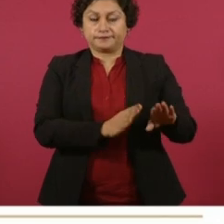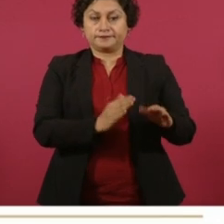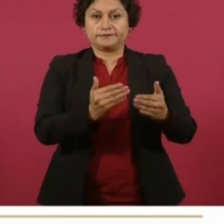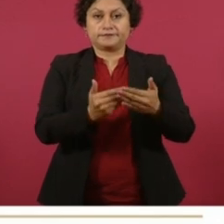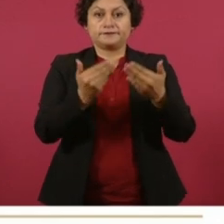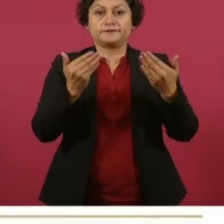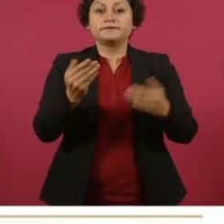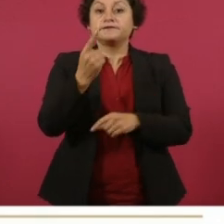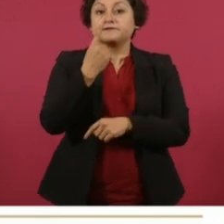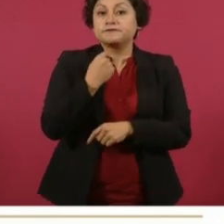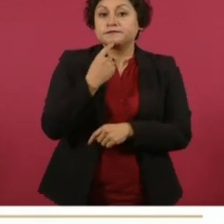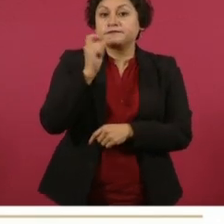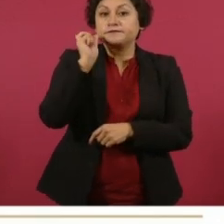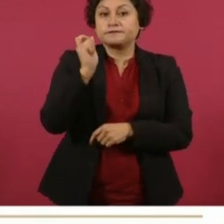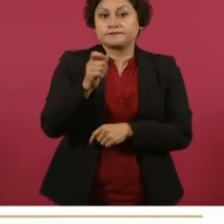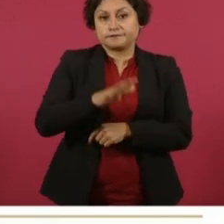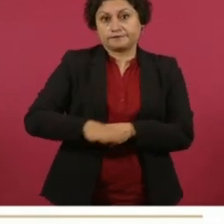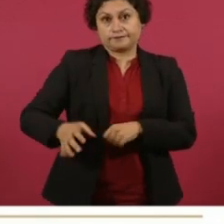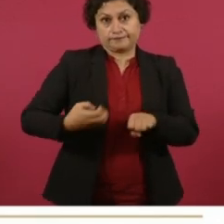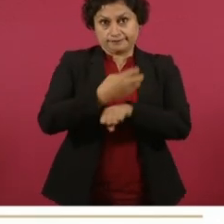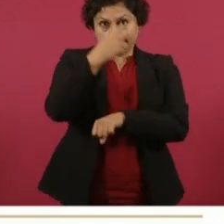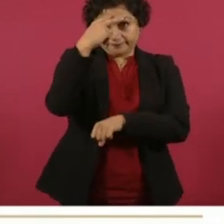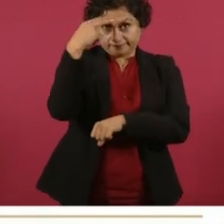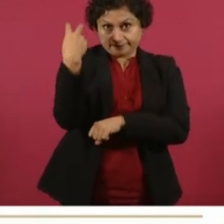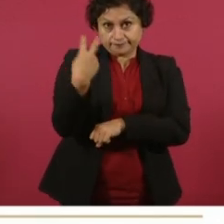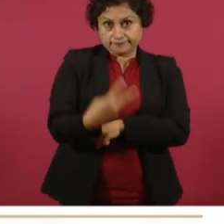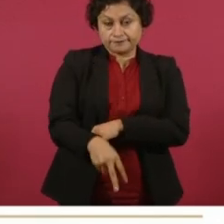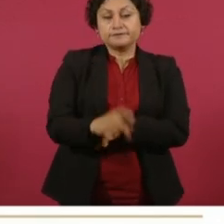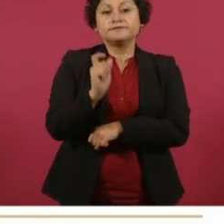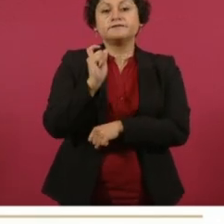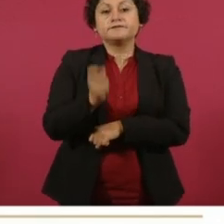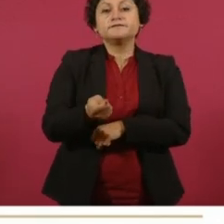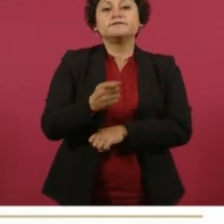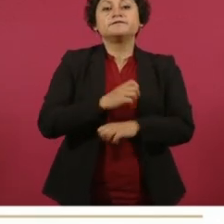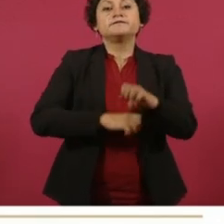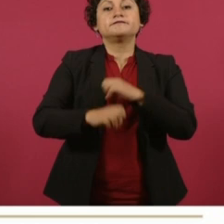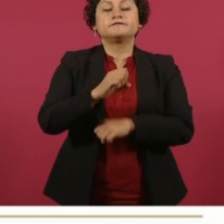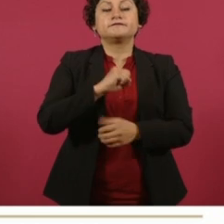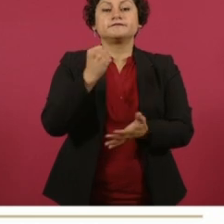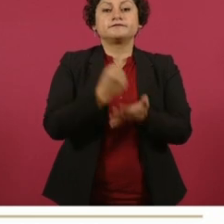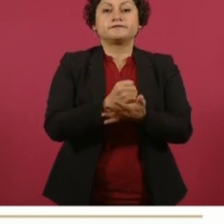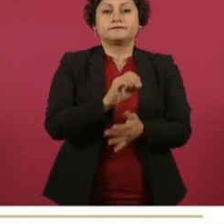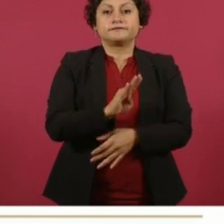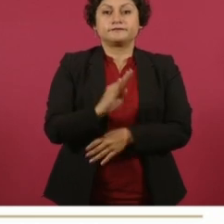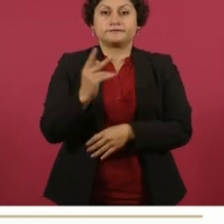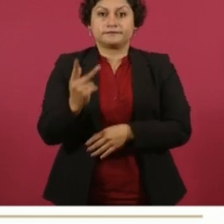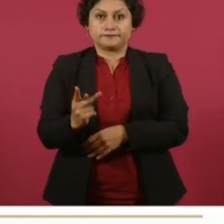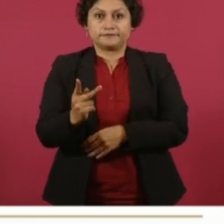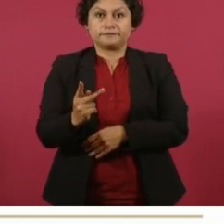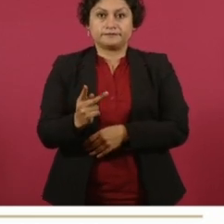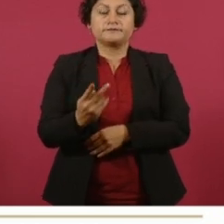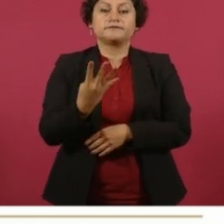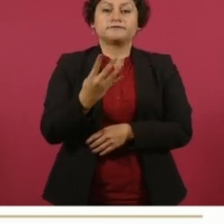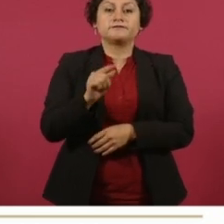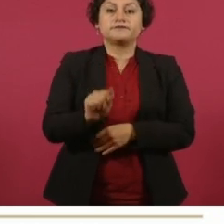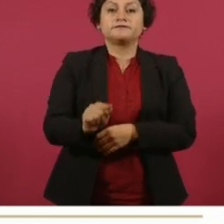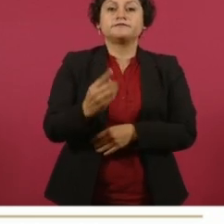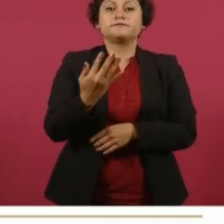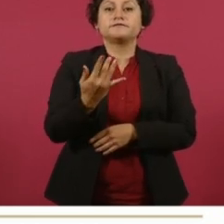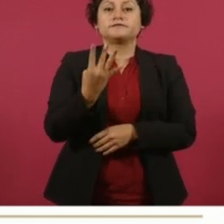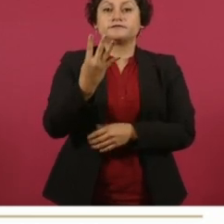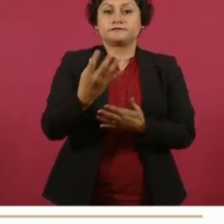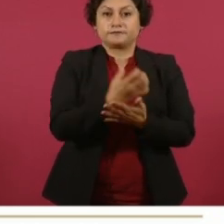premium, en Naucalpan, aquí en el Estado de México, franquicia BP se metió 4.54 pesos de